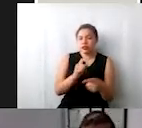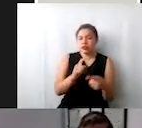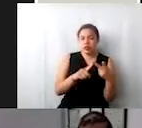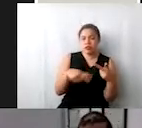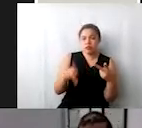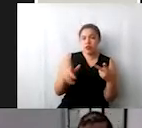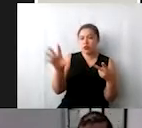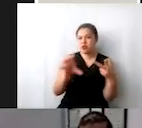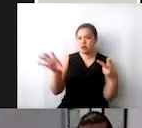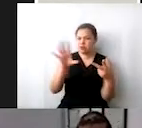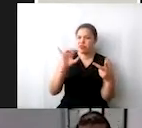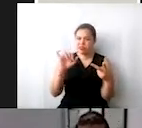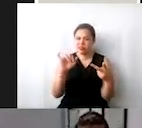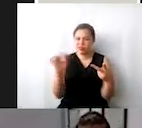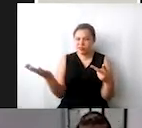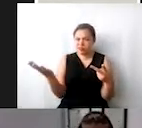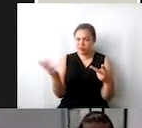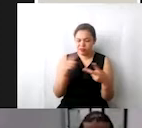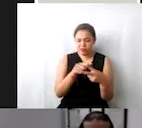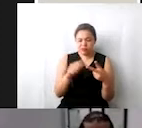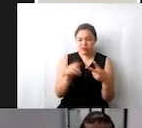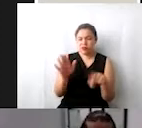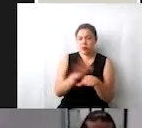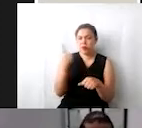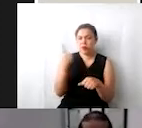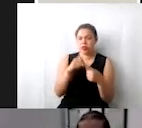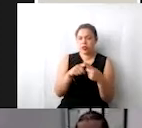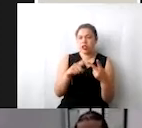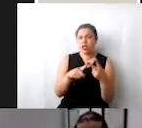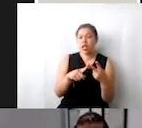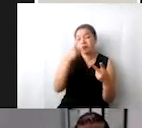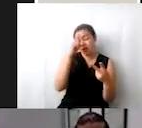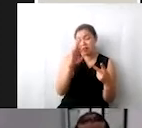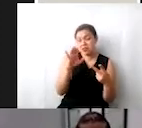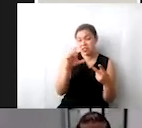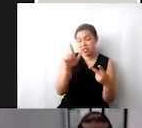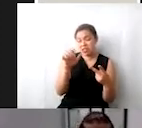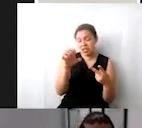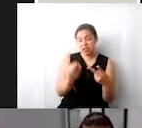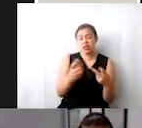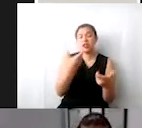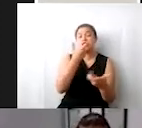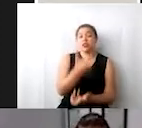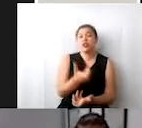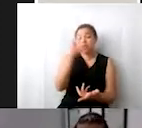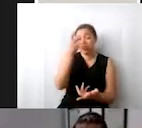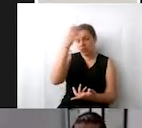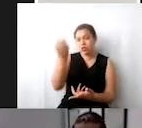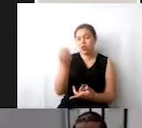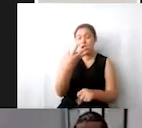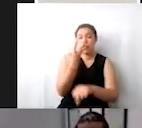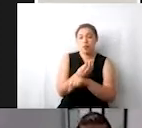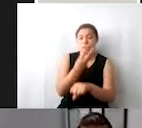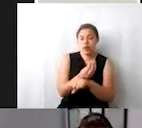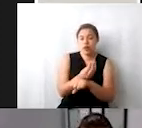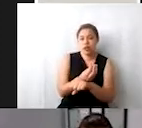sí? Para efectos fiscales, financieros y demás, el concepto es, bueno, es mantenimiento a